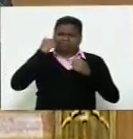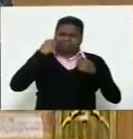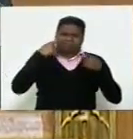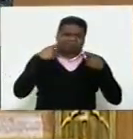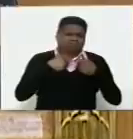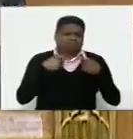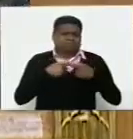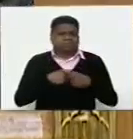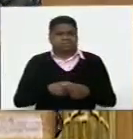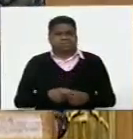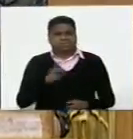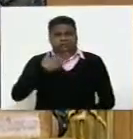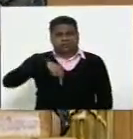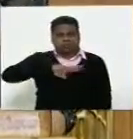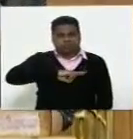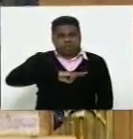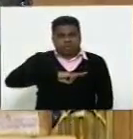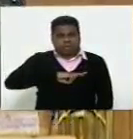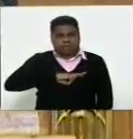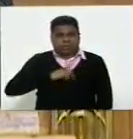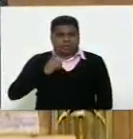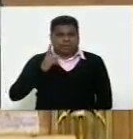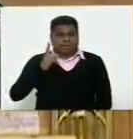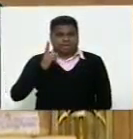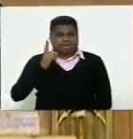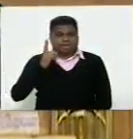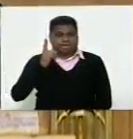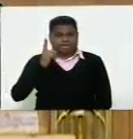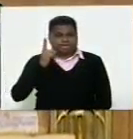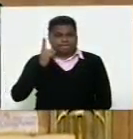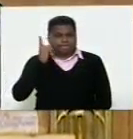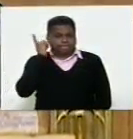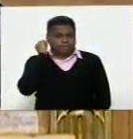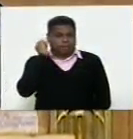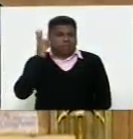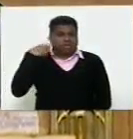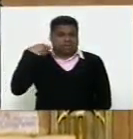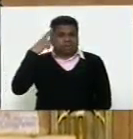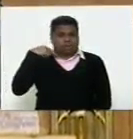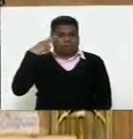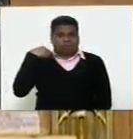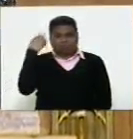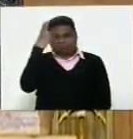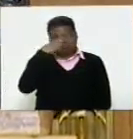de nuestras mujeres afrodescendientes, cimarronas, que aquí